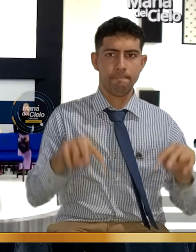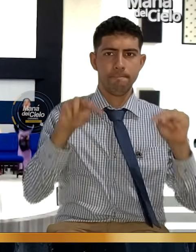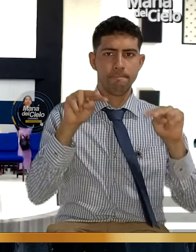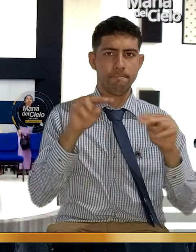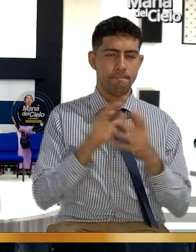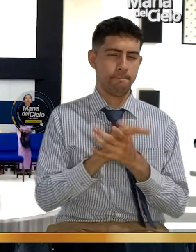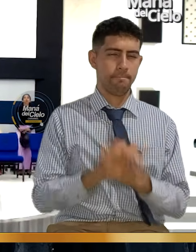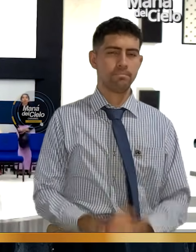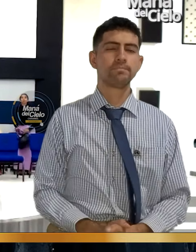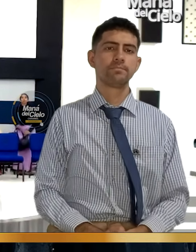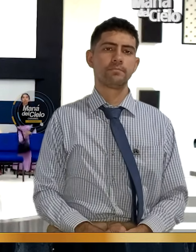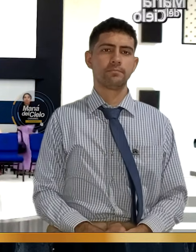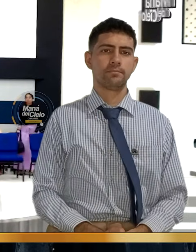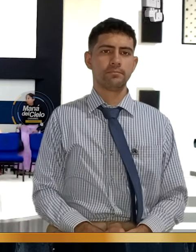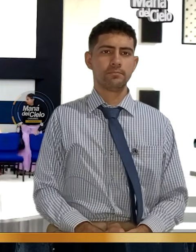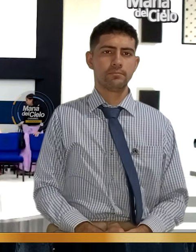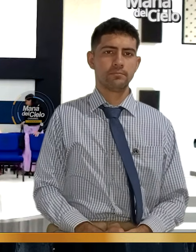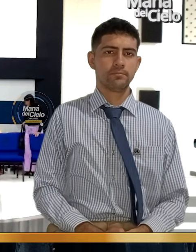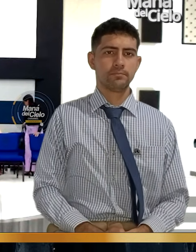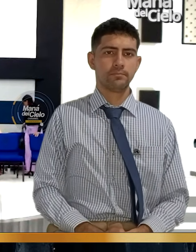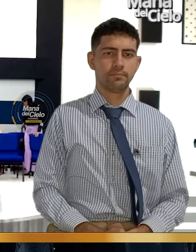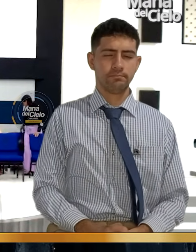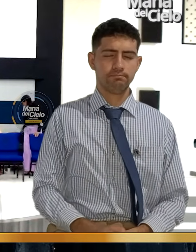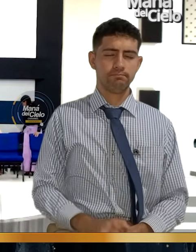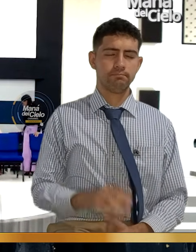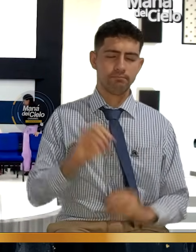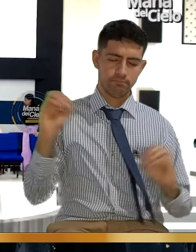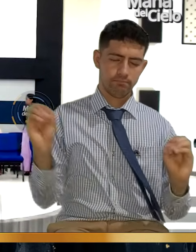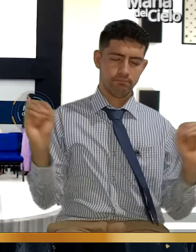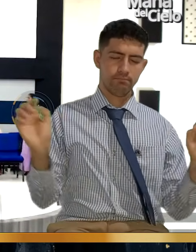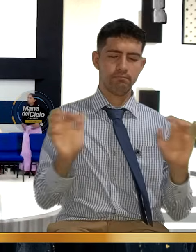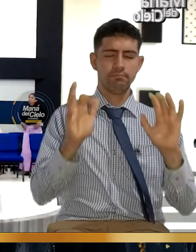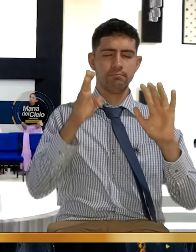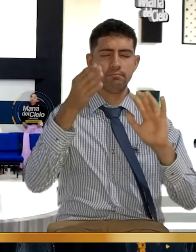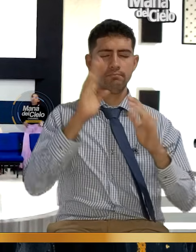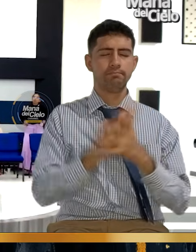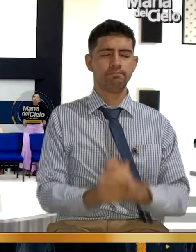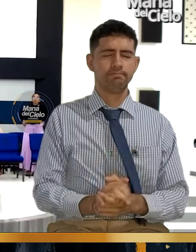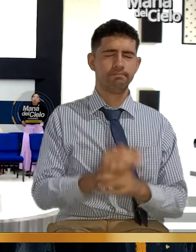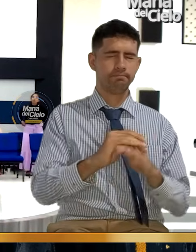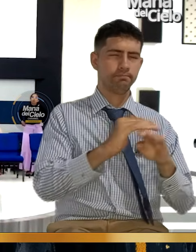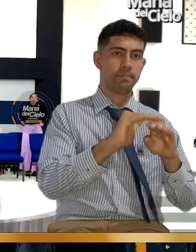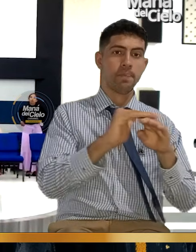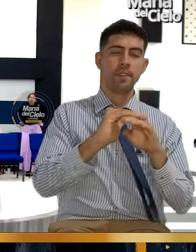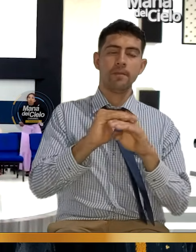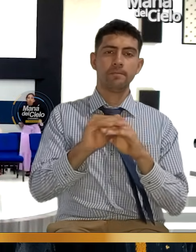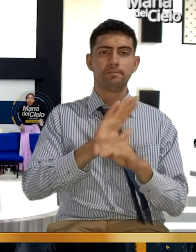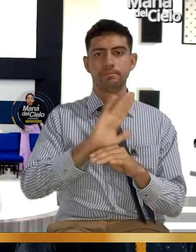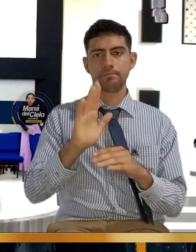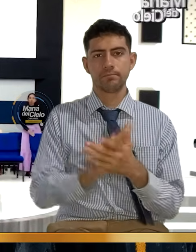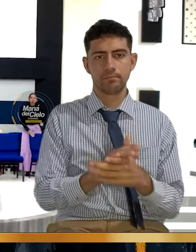Esta palabra es lámpara. Siento que así dice el texto: lámpara es a mis